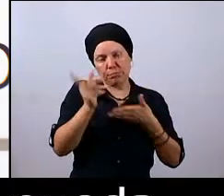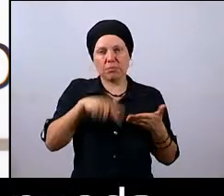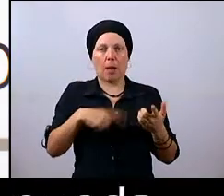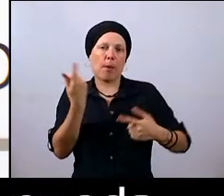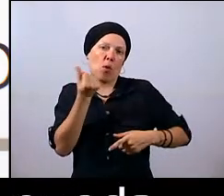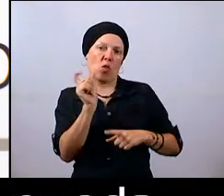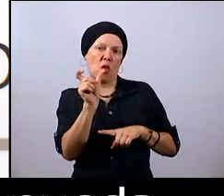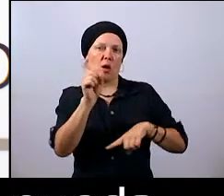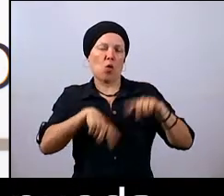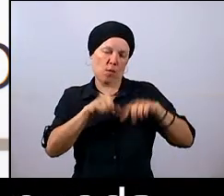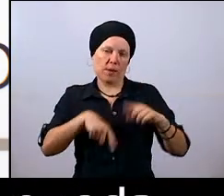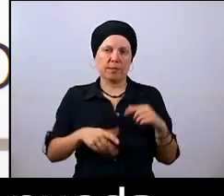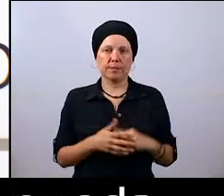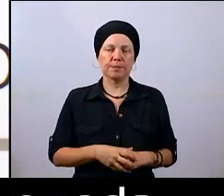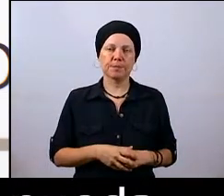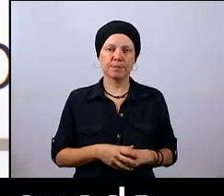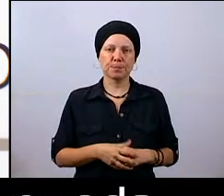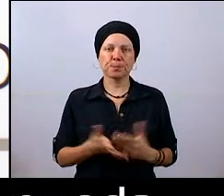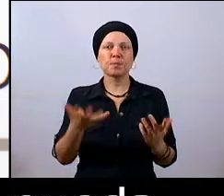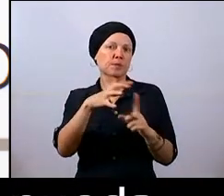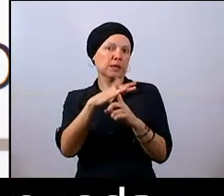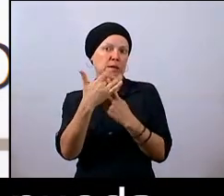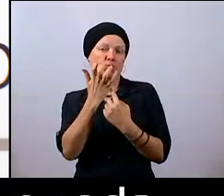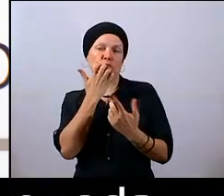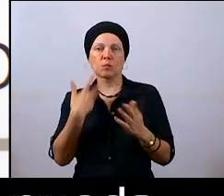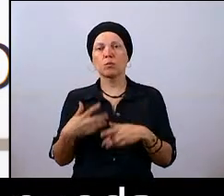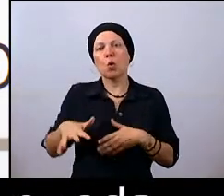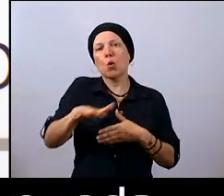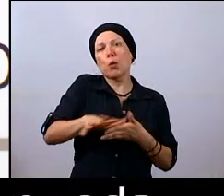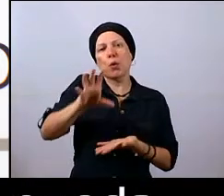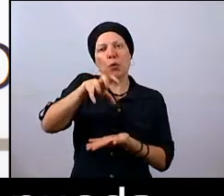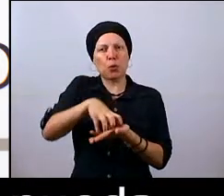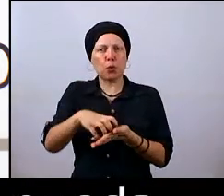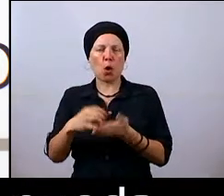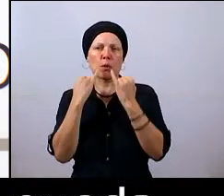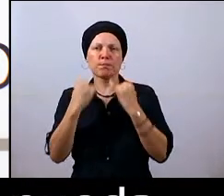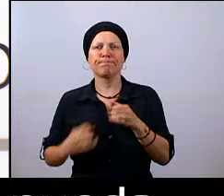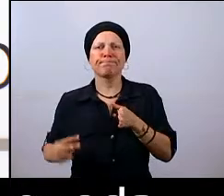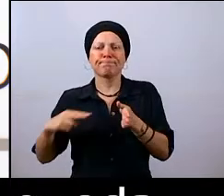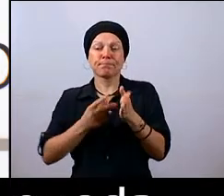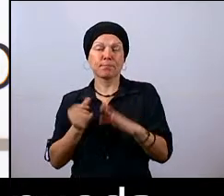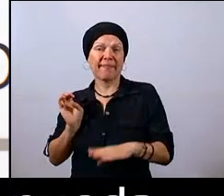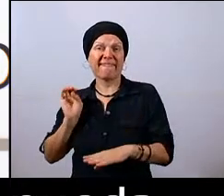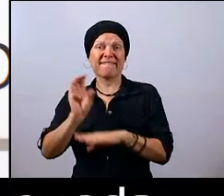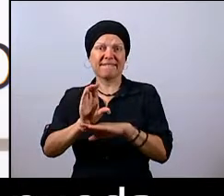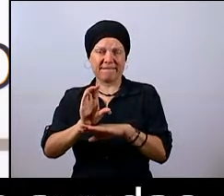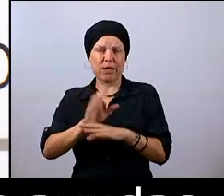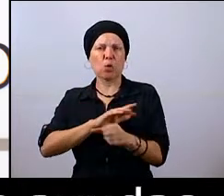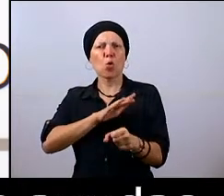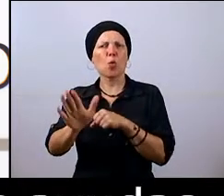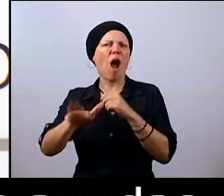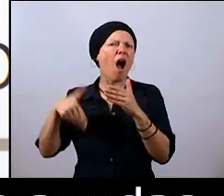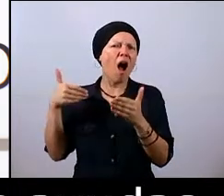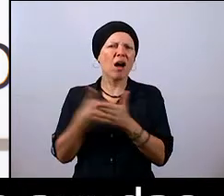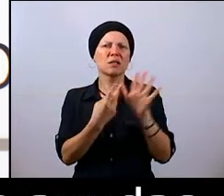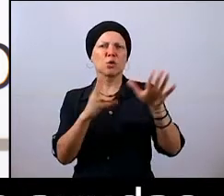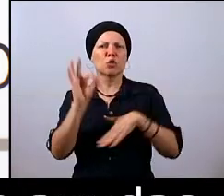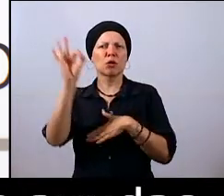la chatarra. En el caso de puntos de recarga, las ayudas van a cubrir hasta